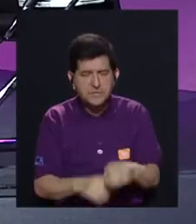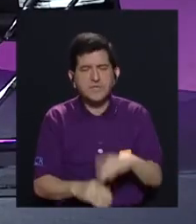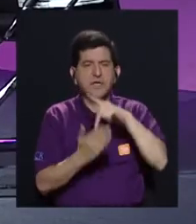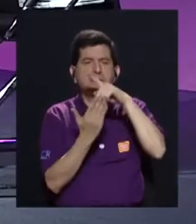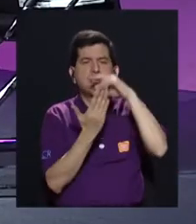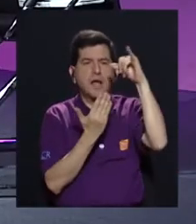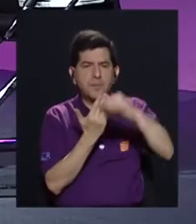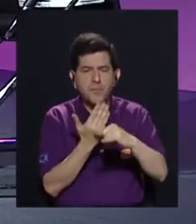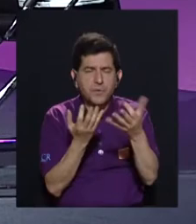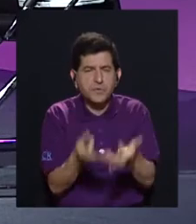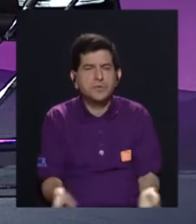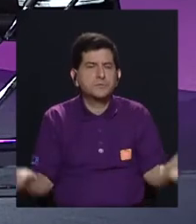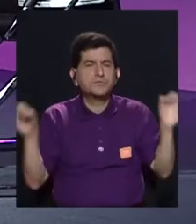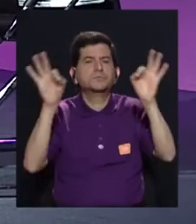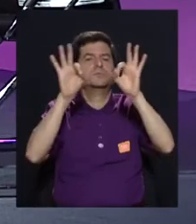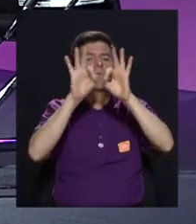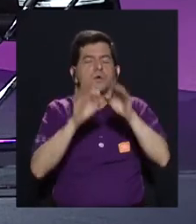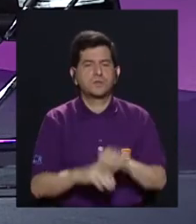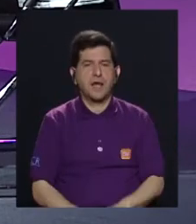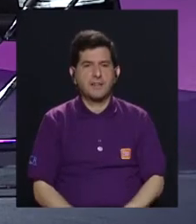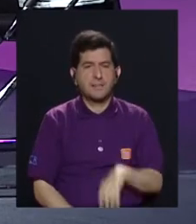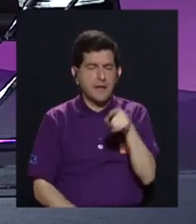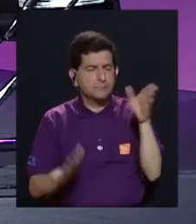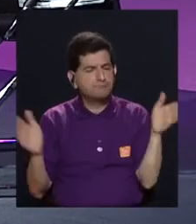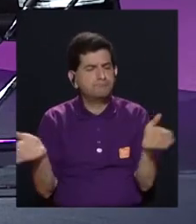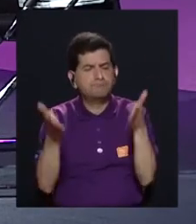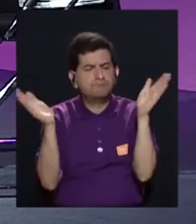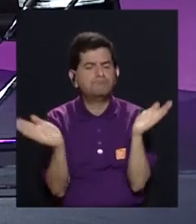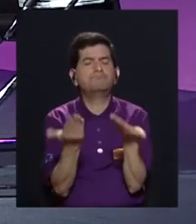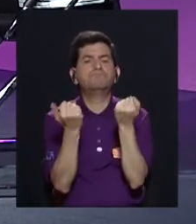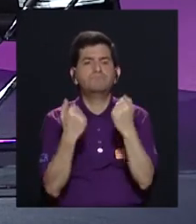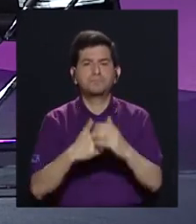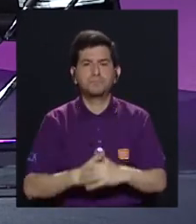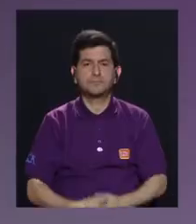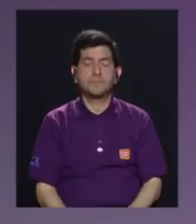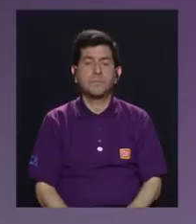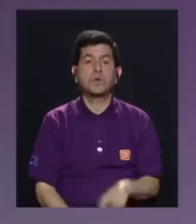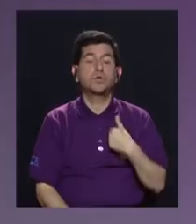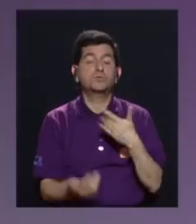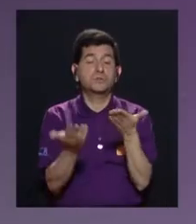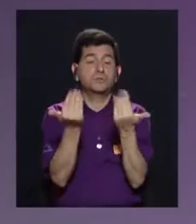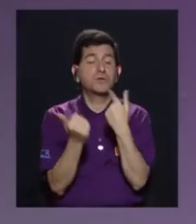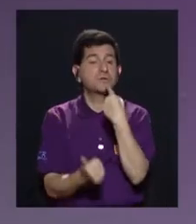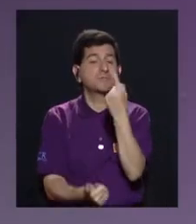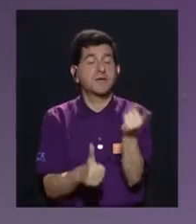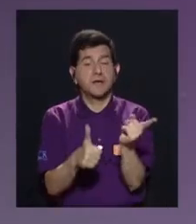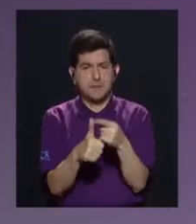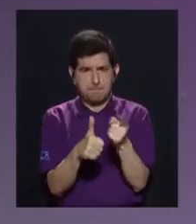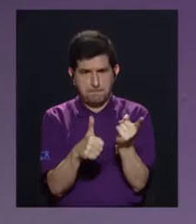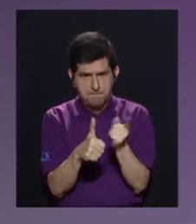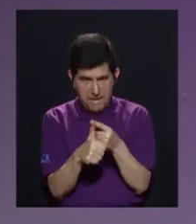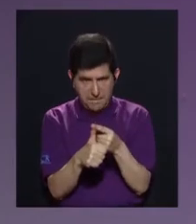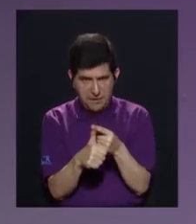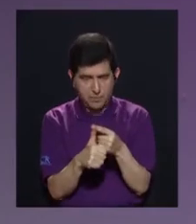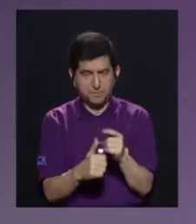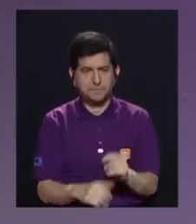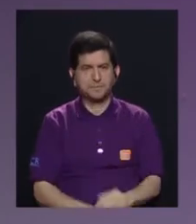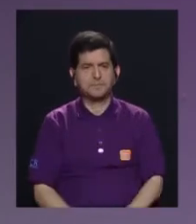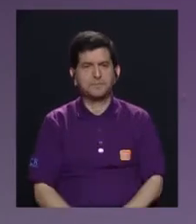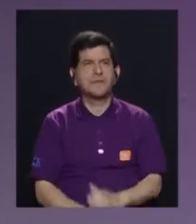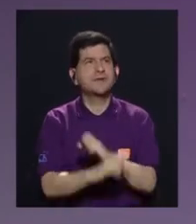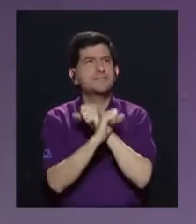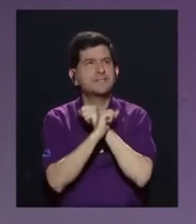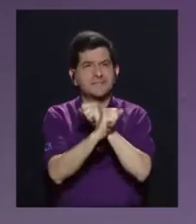proyectos más importantes que usted impulsaría bueno este yo quisiera decir que lo primero que quisiera que